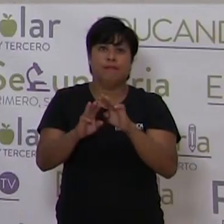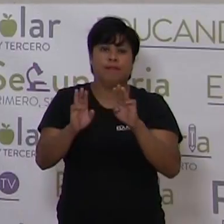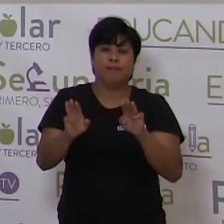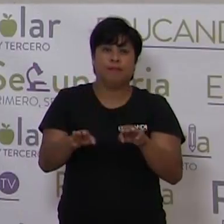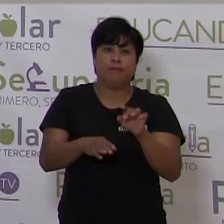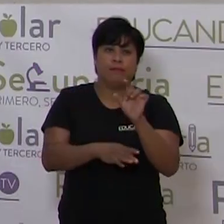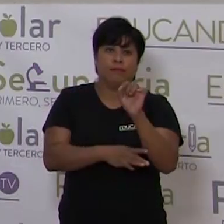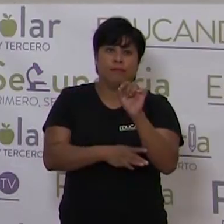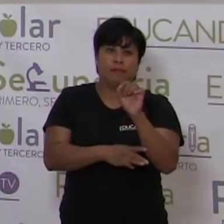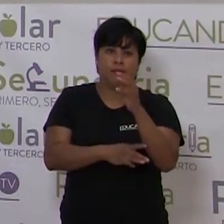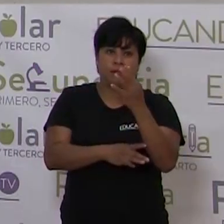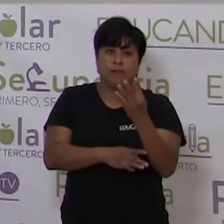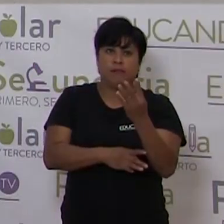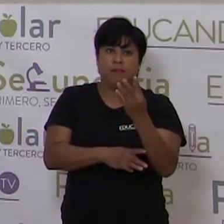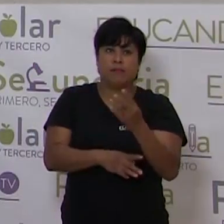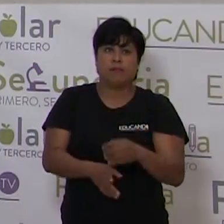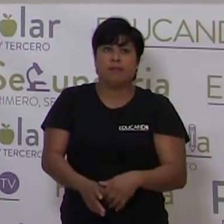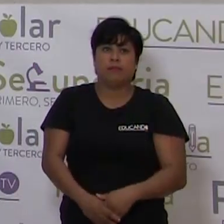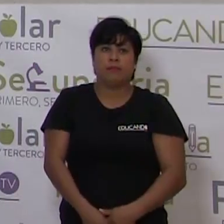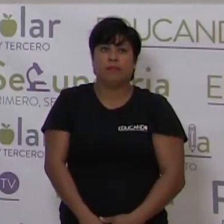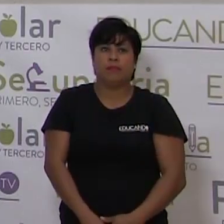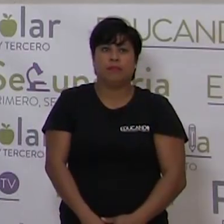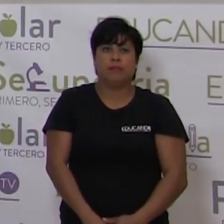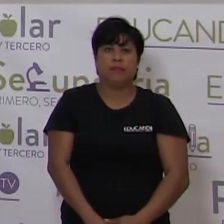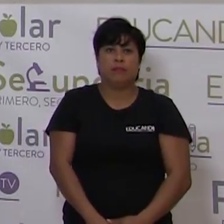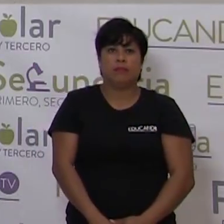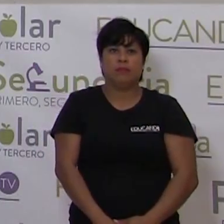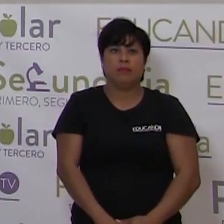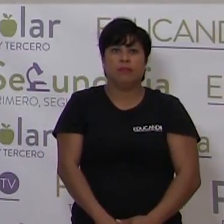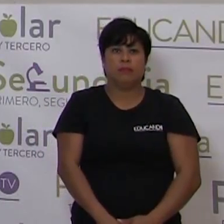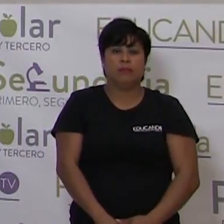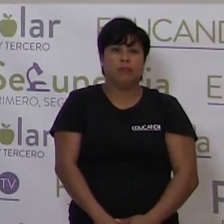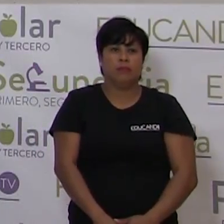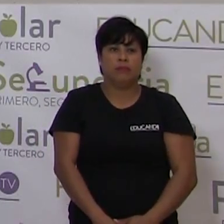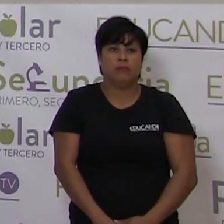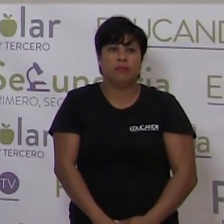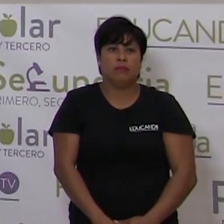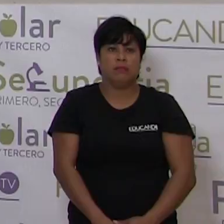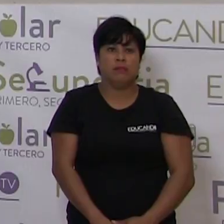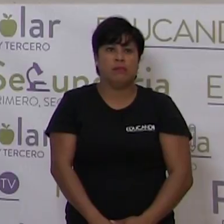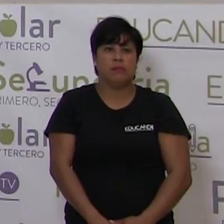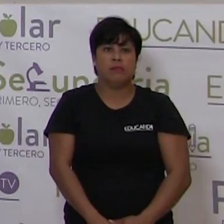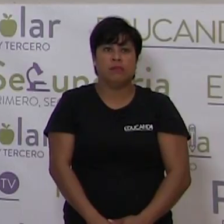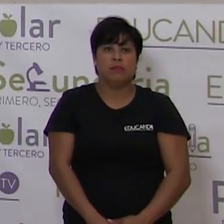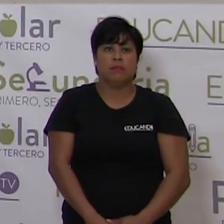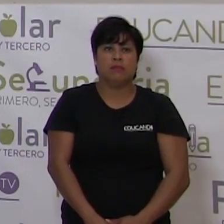es 24. Ay, sí, cierto. Acá,